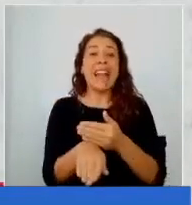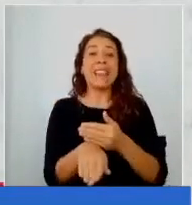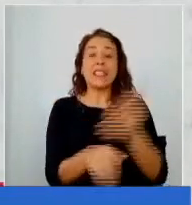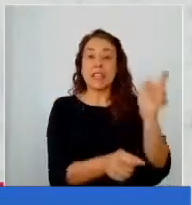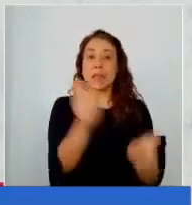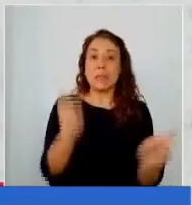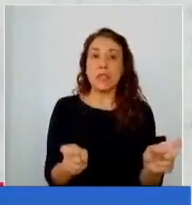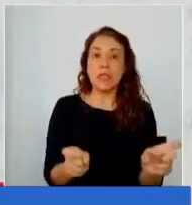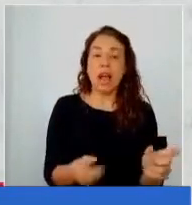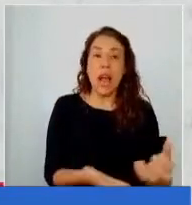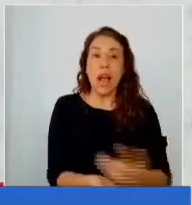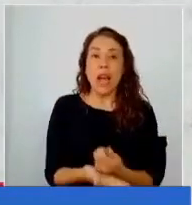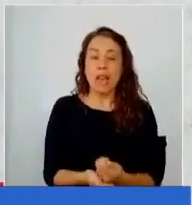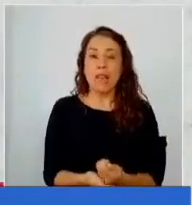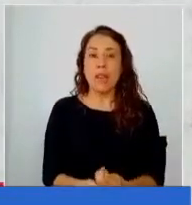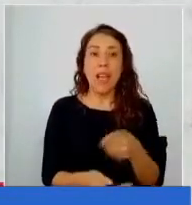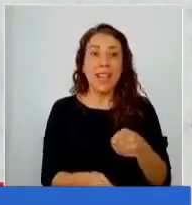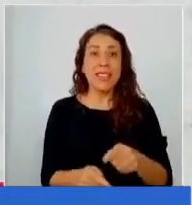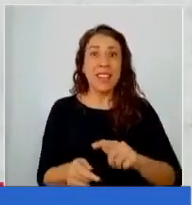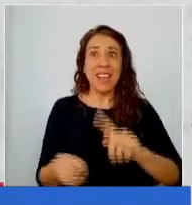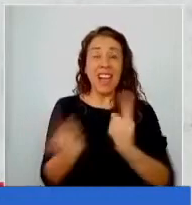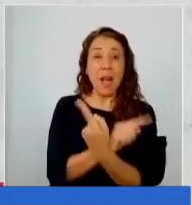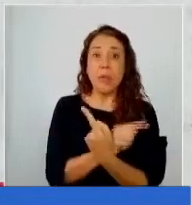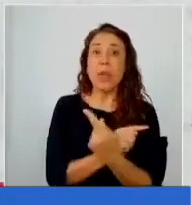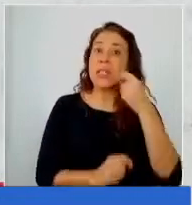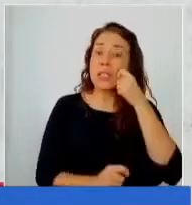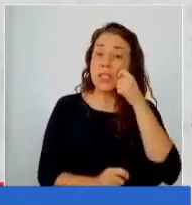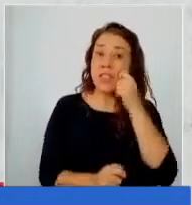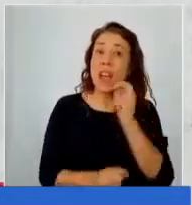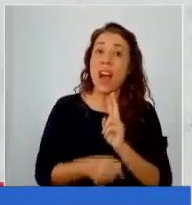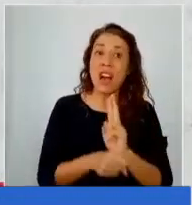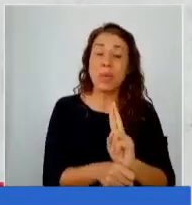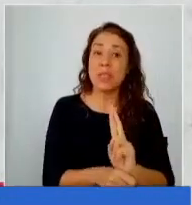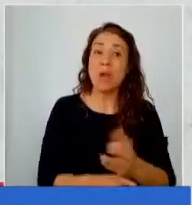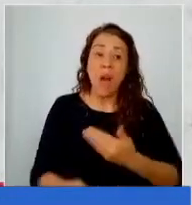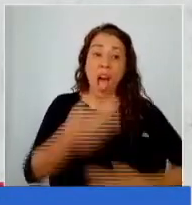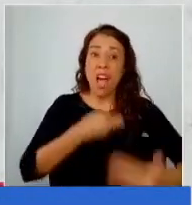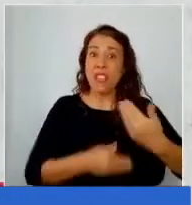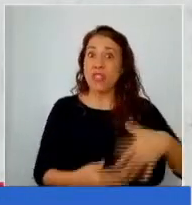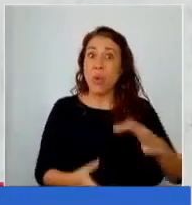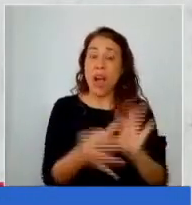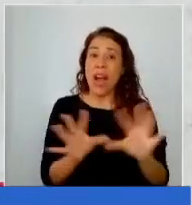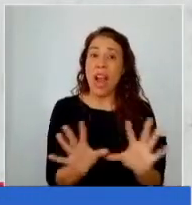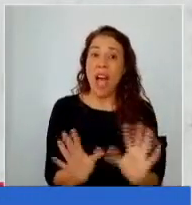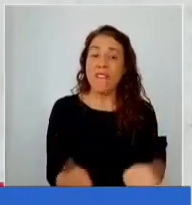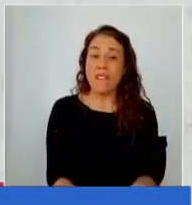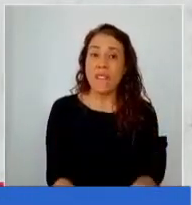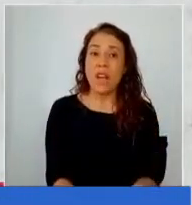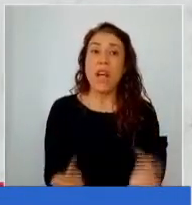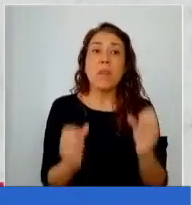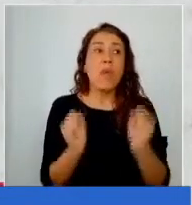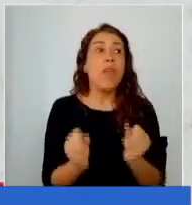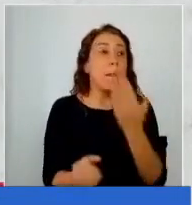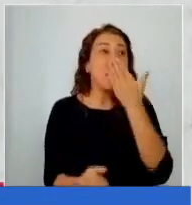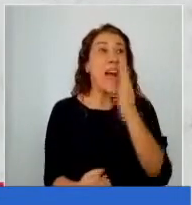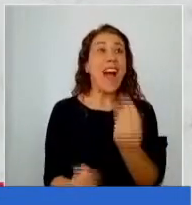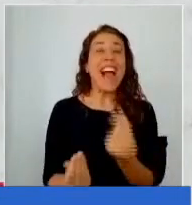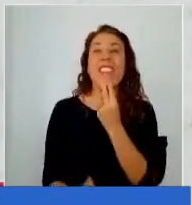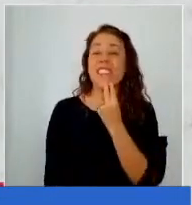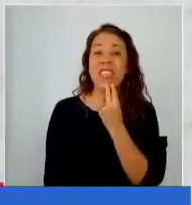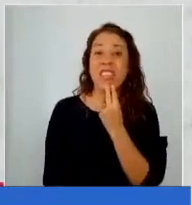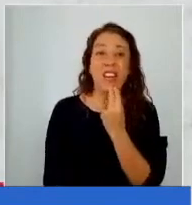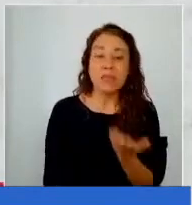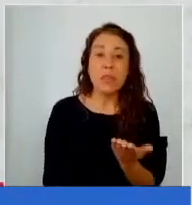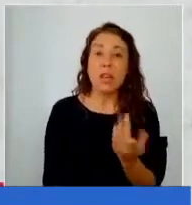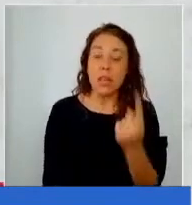este quiebre presenta un grave retroceso en las expectativas de tener una mejor calidad de vida y se refresca